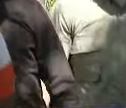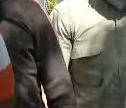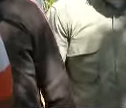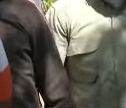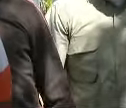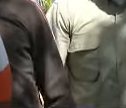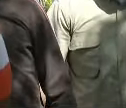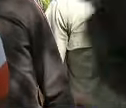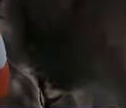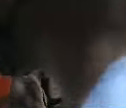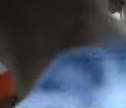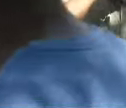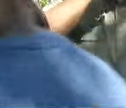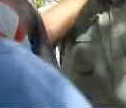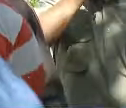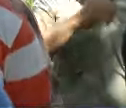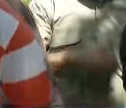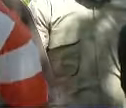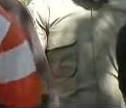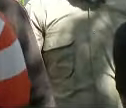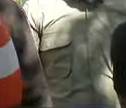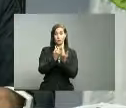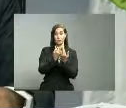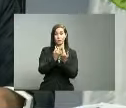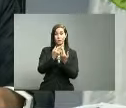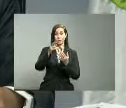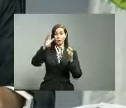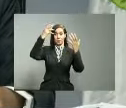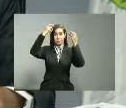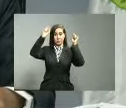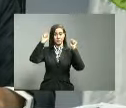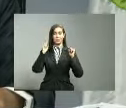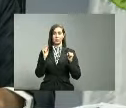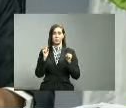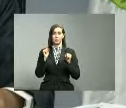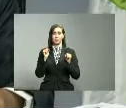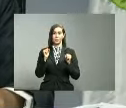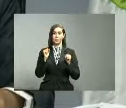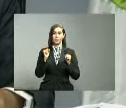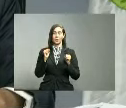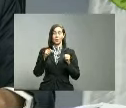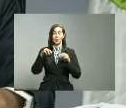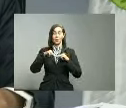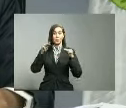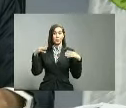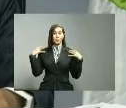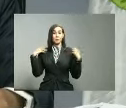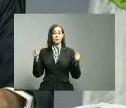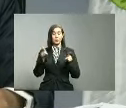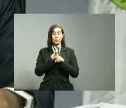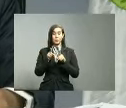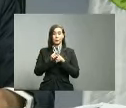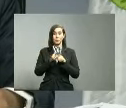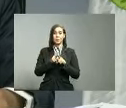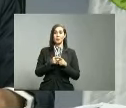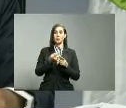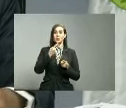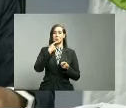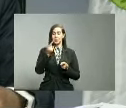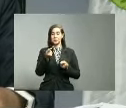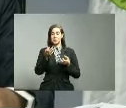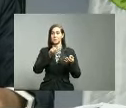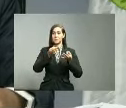fortalecimiento de las medidas de prevención de la enfermedad. La opinión del ministerio, pues lógicamente la haré